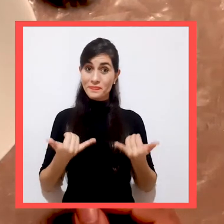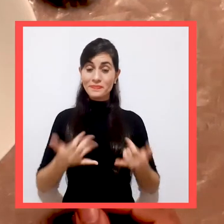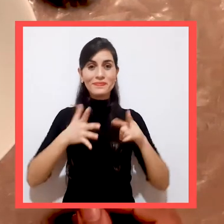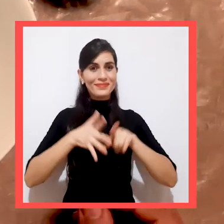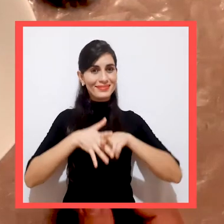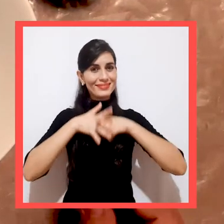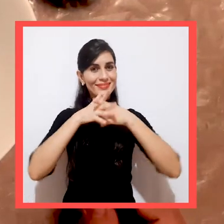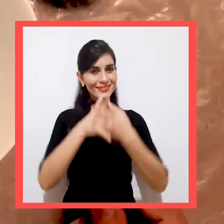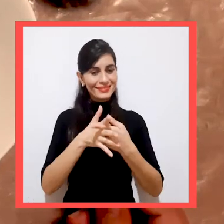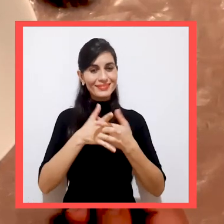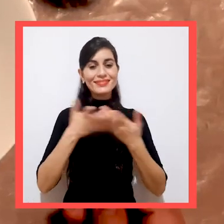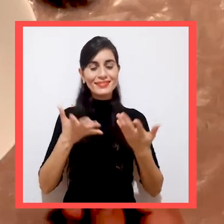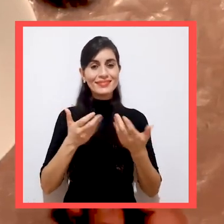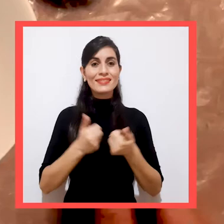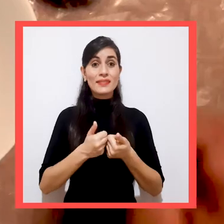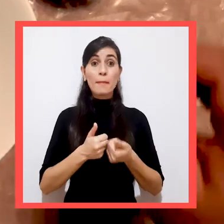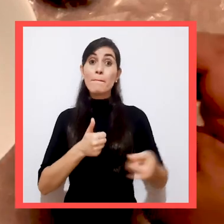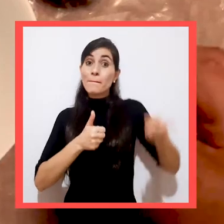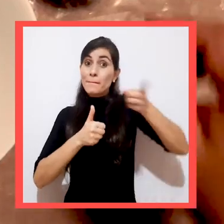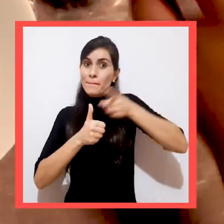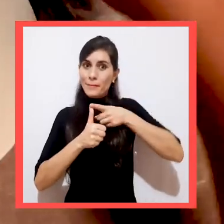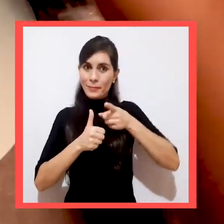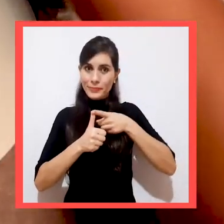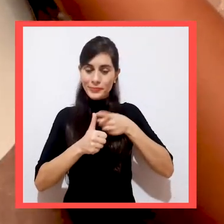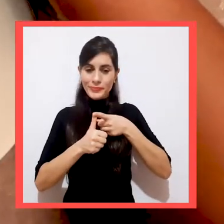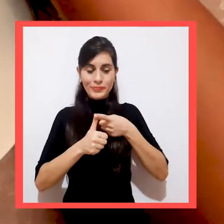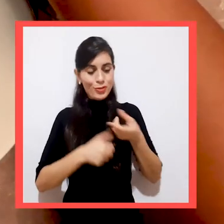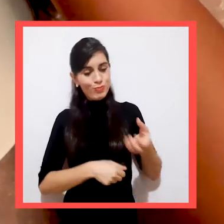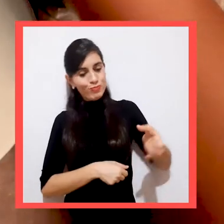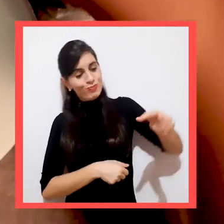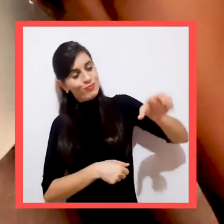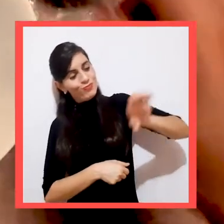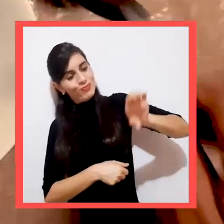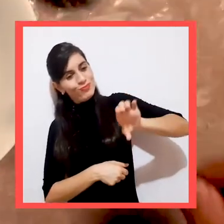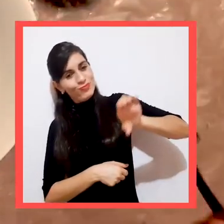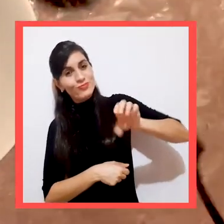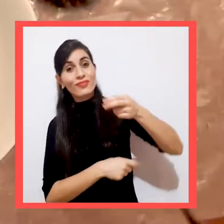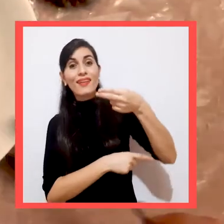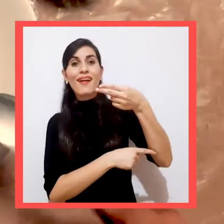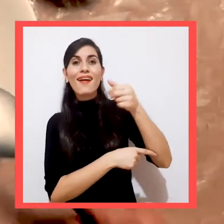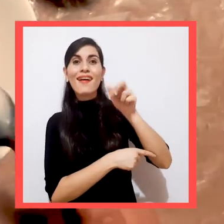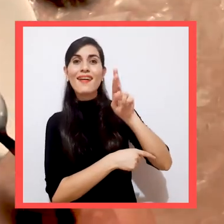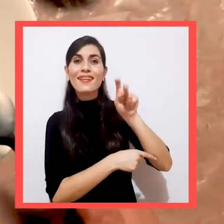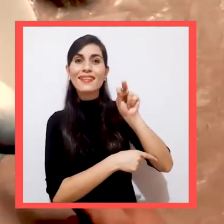Procederemos entonces a agregar primero la harina.